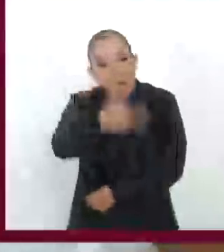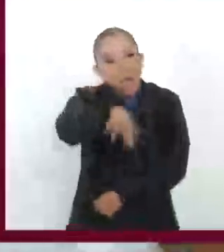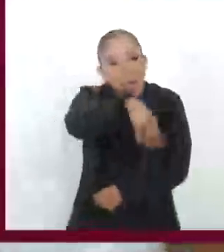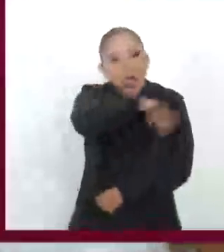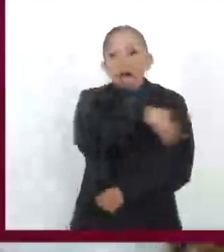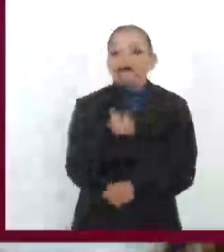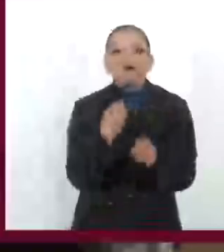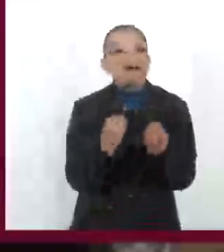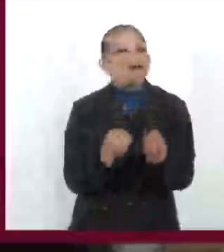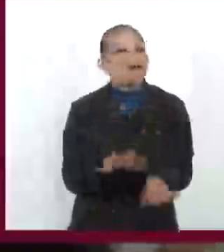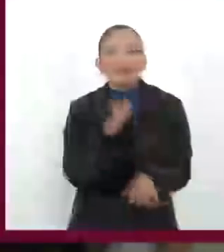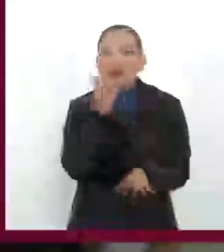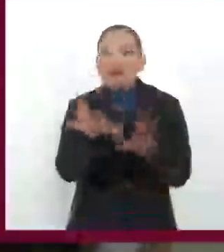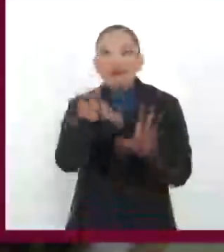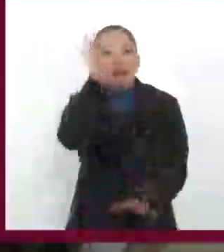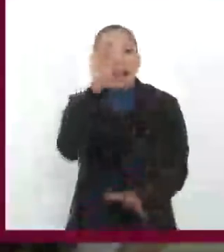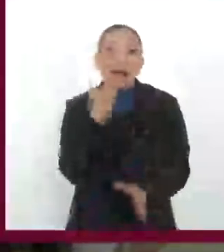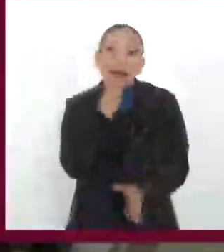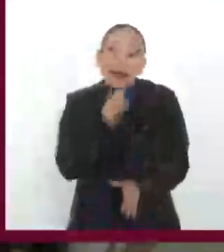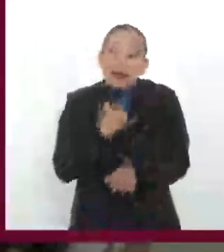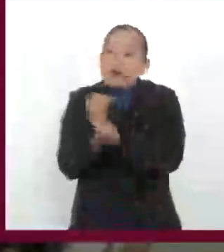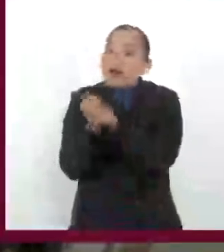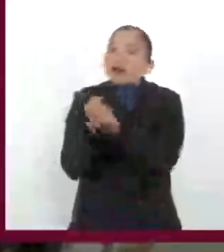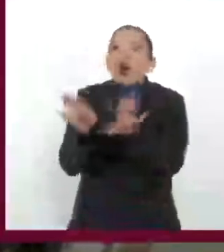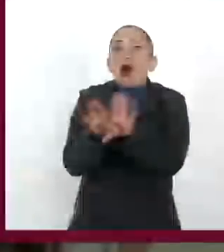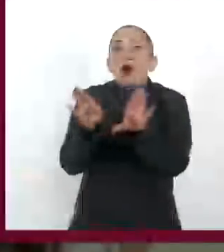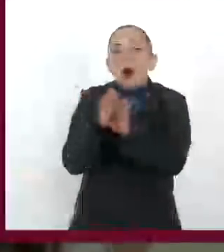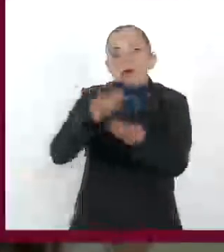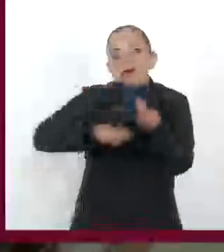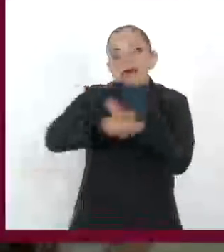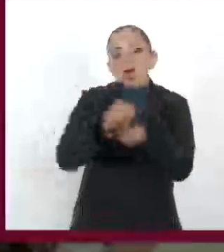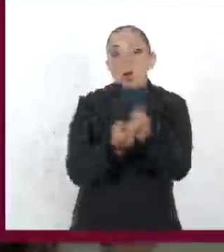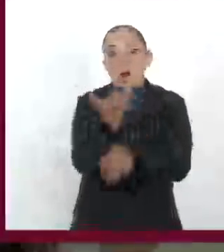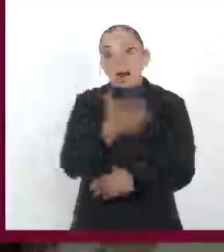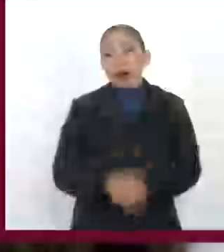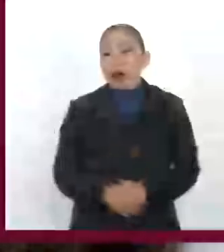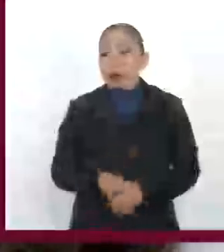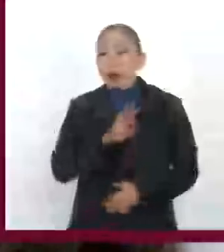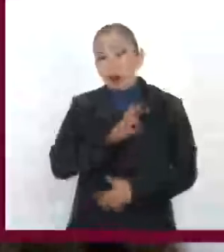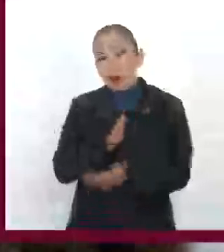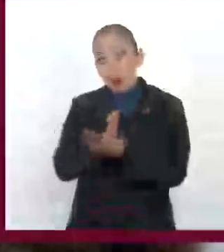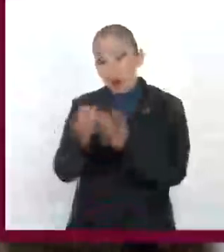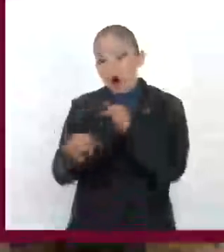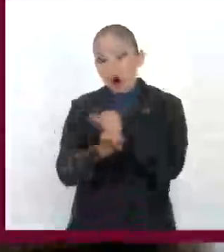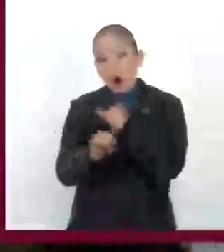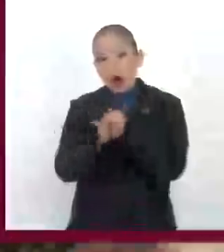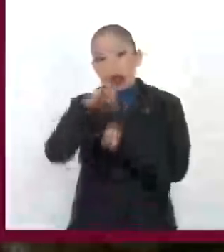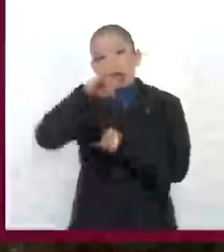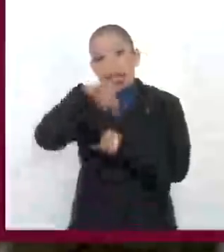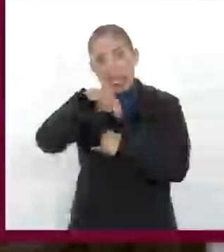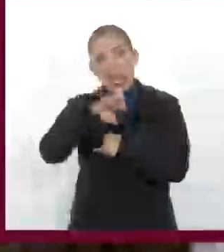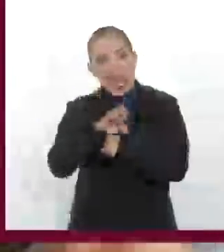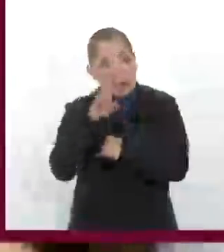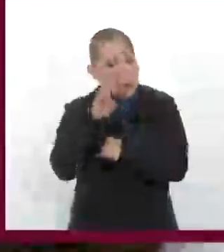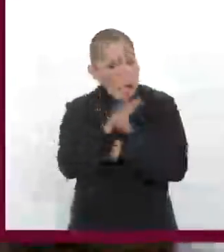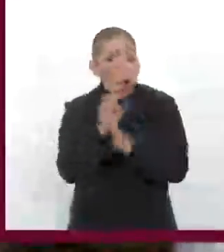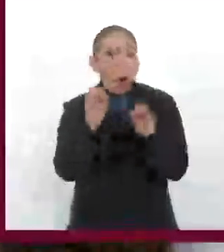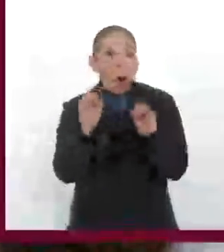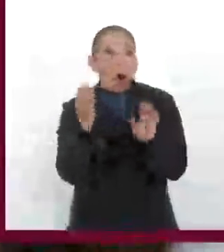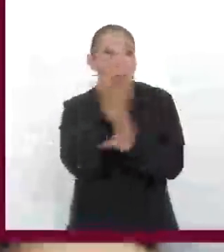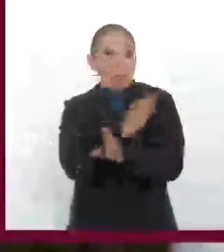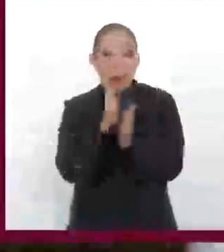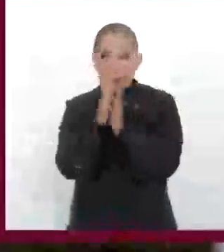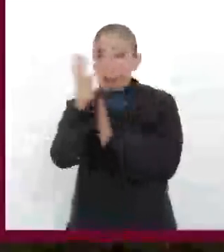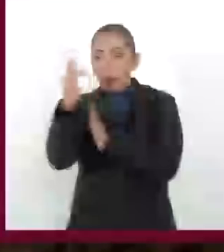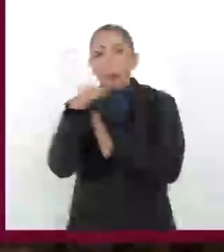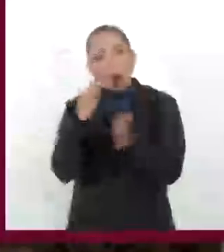votar y le ayudé a buscarla, pero no la encontramos. Ahora tengo que investigar cómo reponerla. Podemos ver en la página del INE. ¿O qué te parece